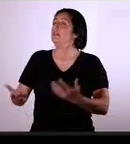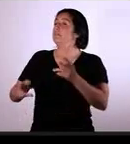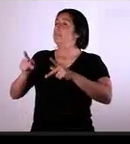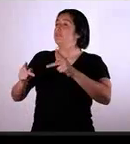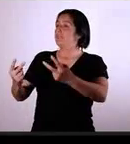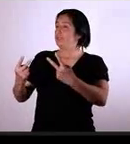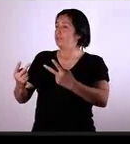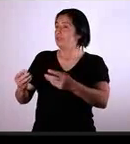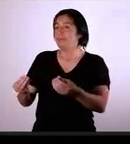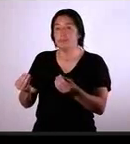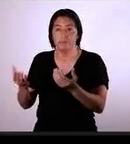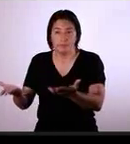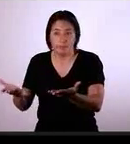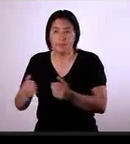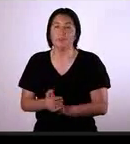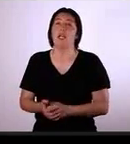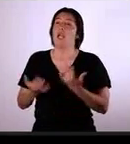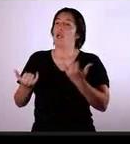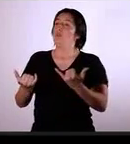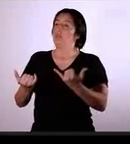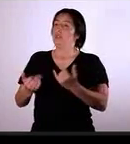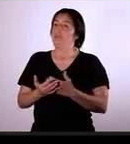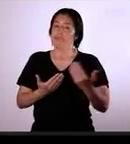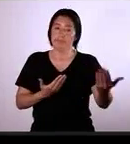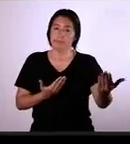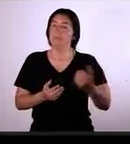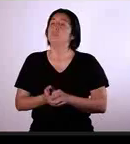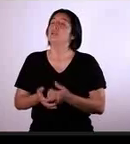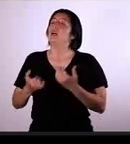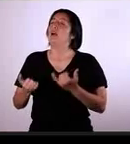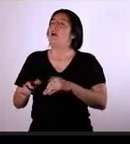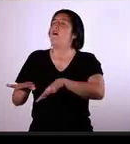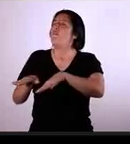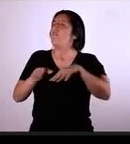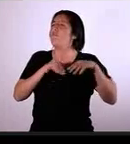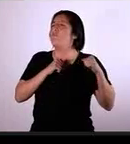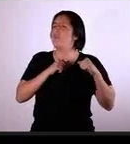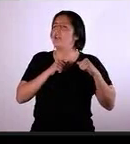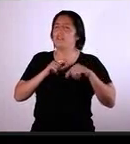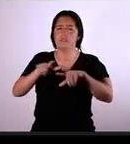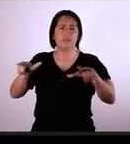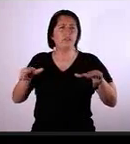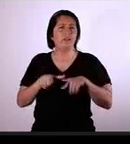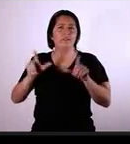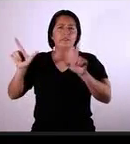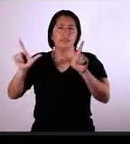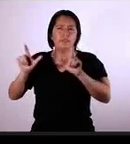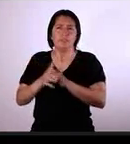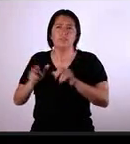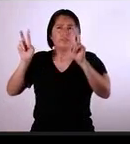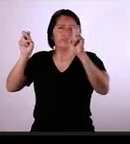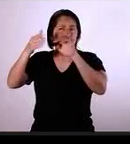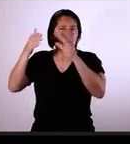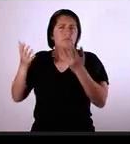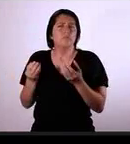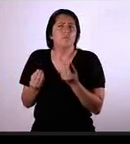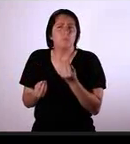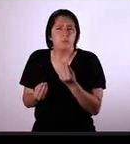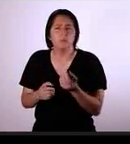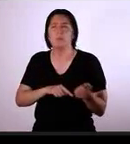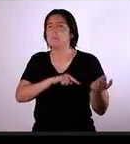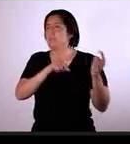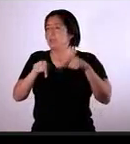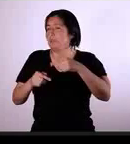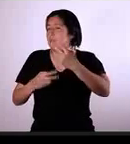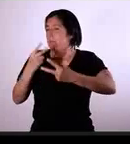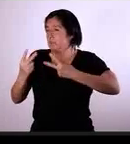Bueno, amigos, ¿cómo están? Nos encontramos hoy fuera del set de televisión de Sin Barreras porque hemos venido